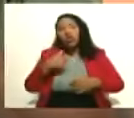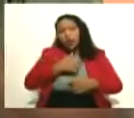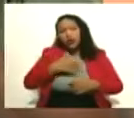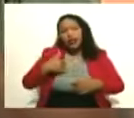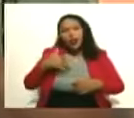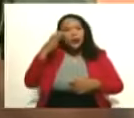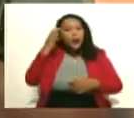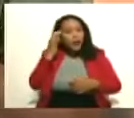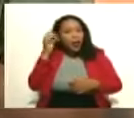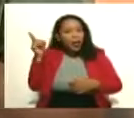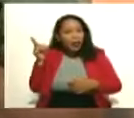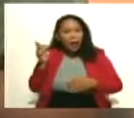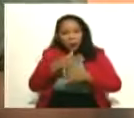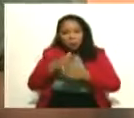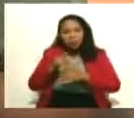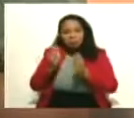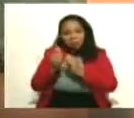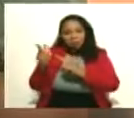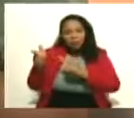Génesis compartiera contigo